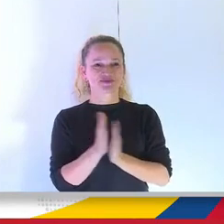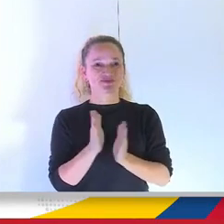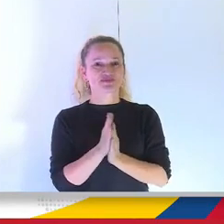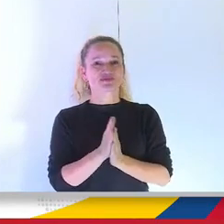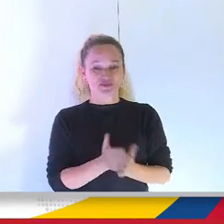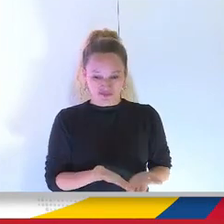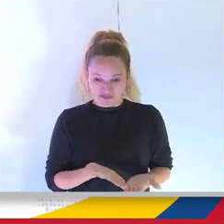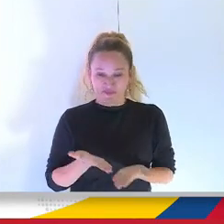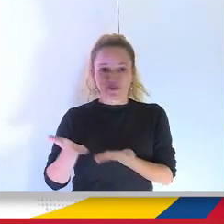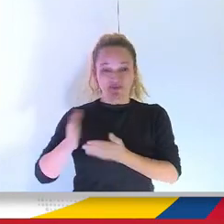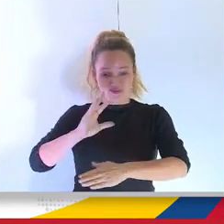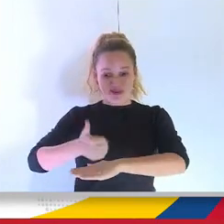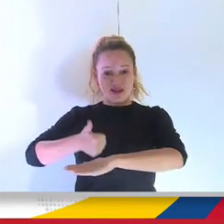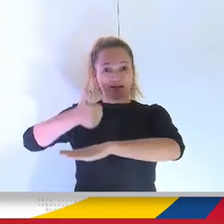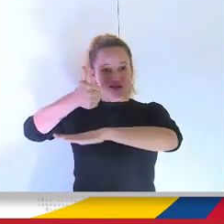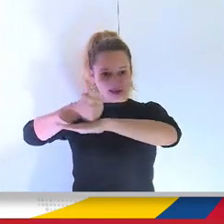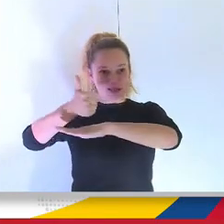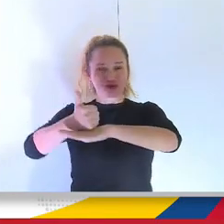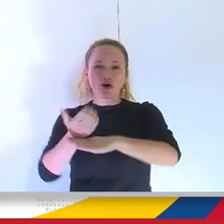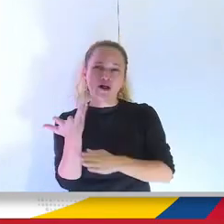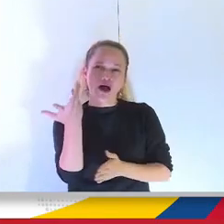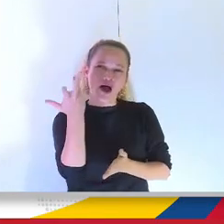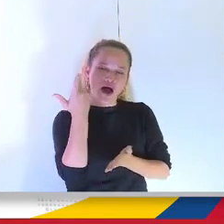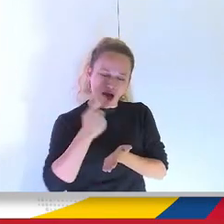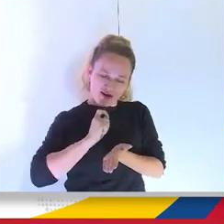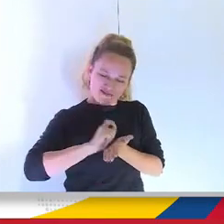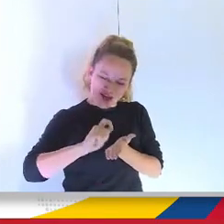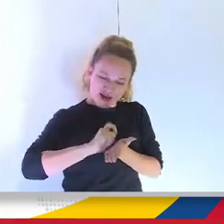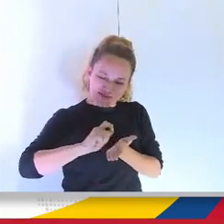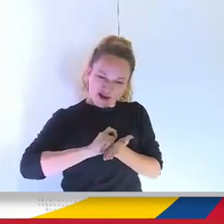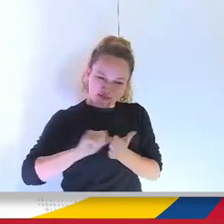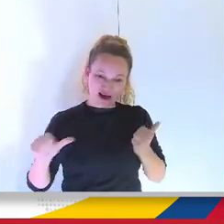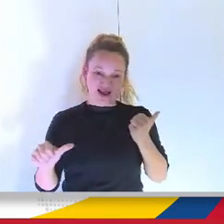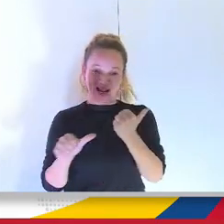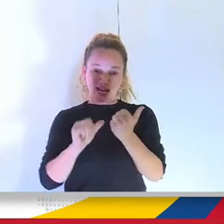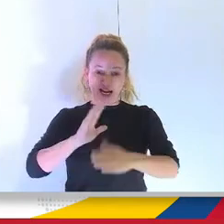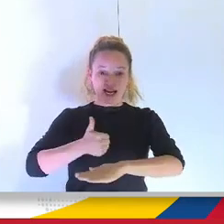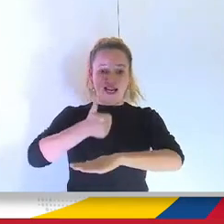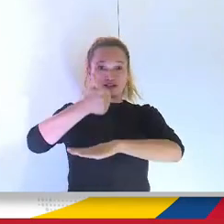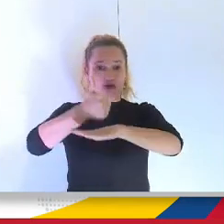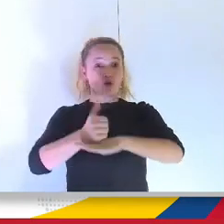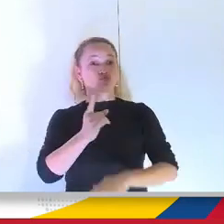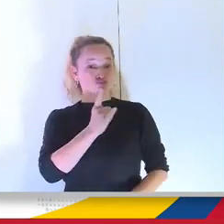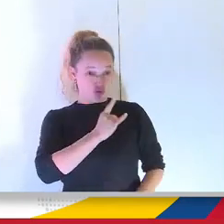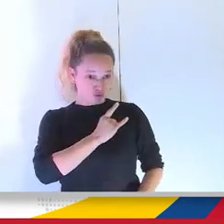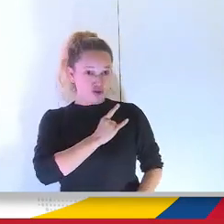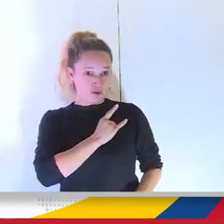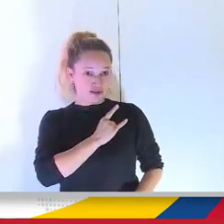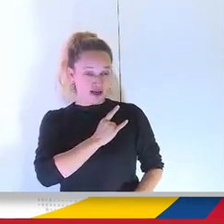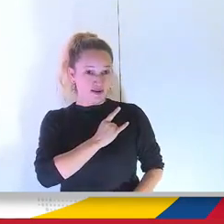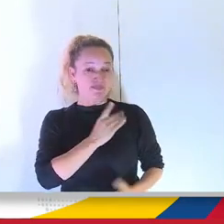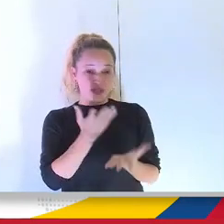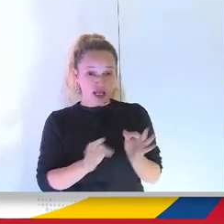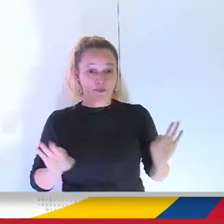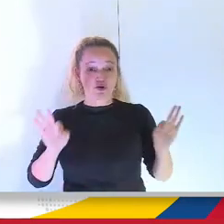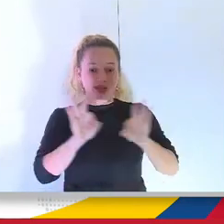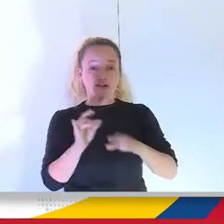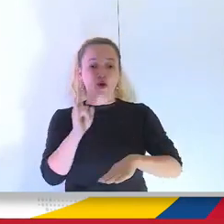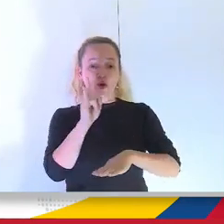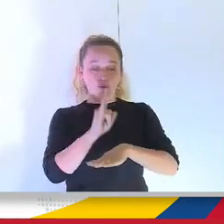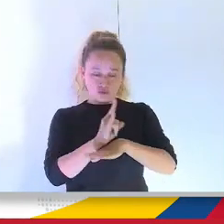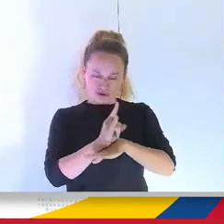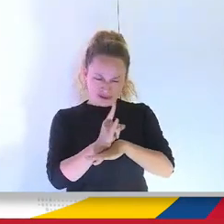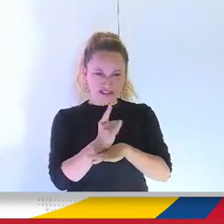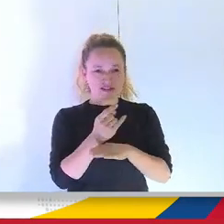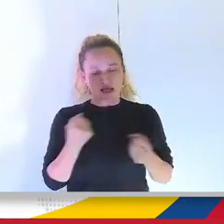Aquí está el rector tomando nota, el vicerrector, no universidad, sino pluriversidad. Vamos